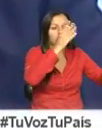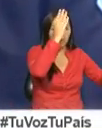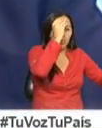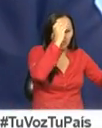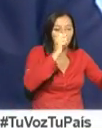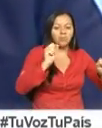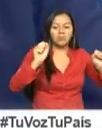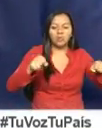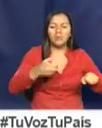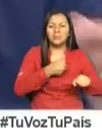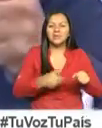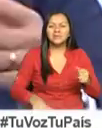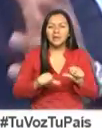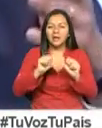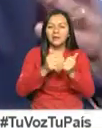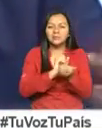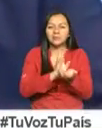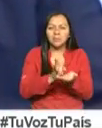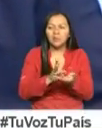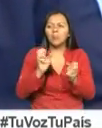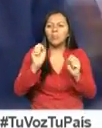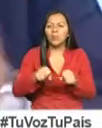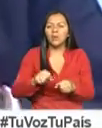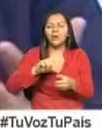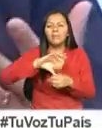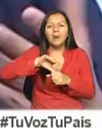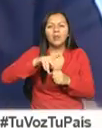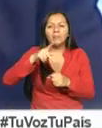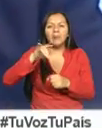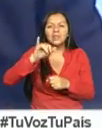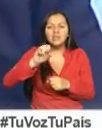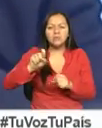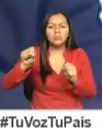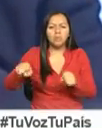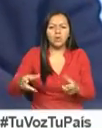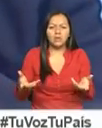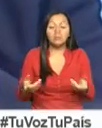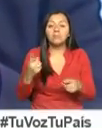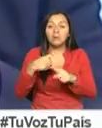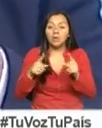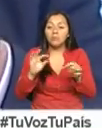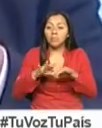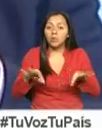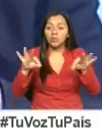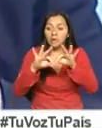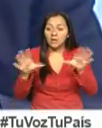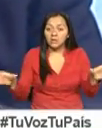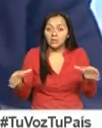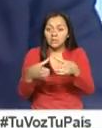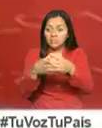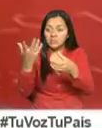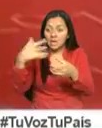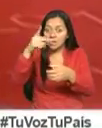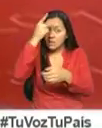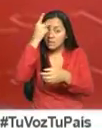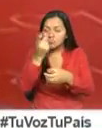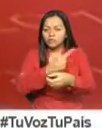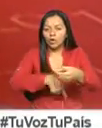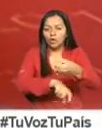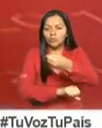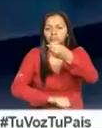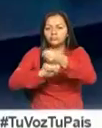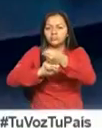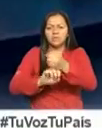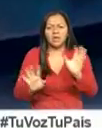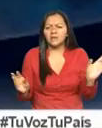Rivenera, Ricardo Patiño, etcétera, todos nos vamos a unir atrás de esa opción que nos representa. El jefe de Estado fue crítico ante las ofertas de